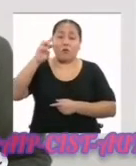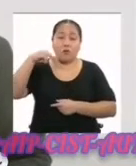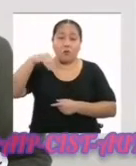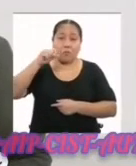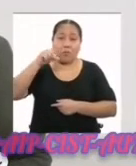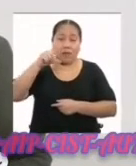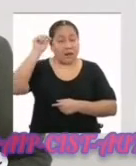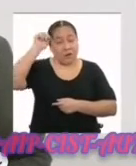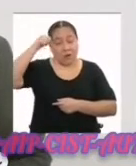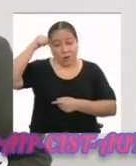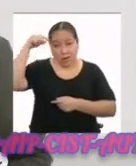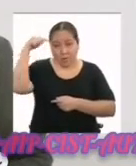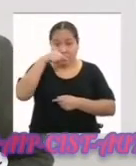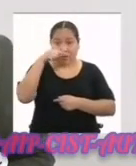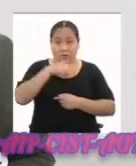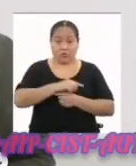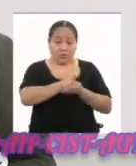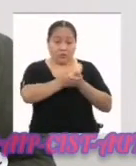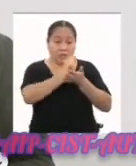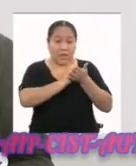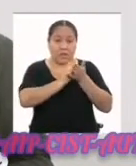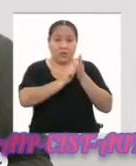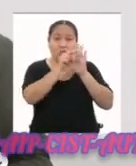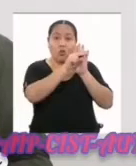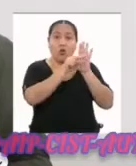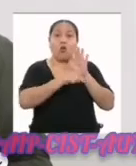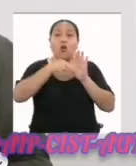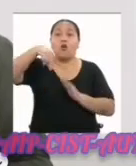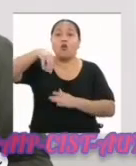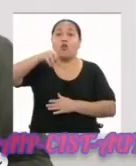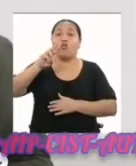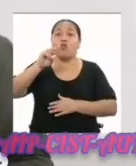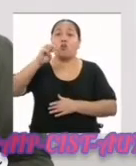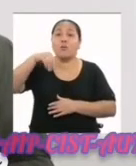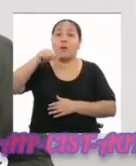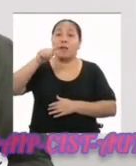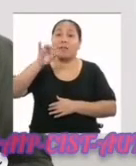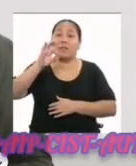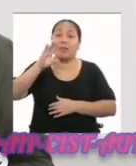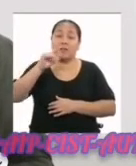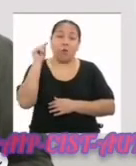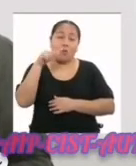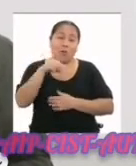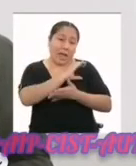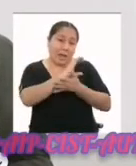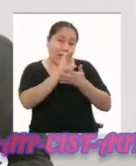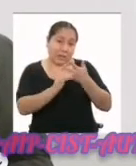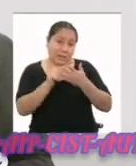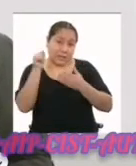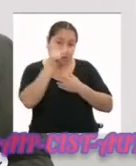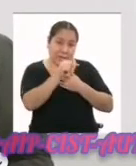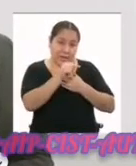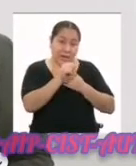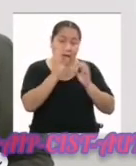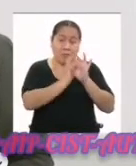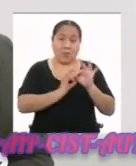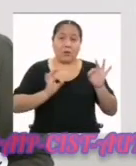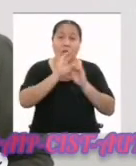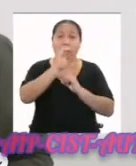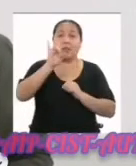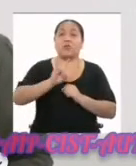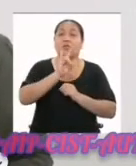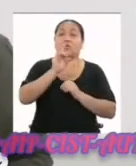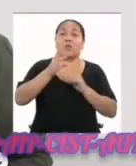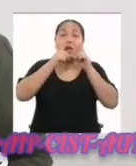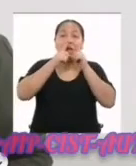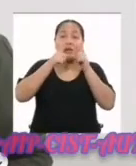que por ser un texto normativo, debe cumplir con ciertos requisitos. Y uno de ellos es utilizar